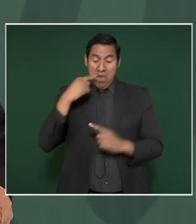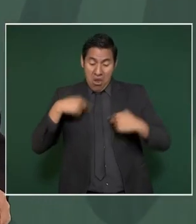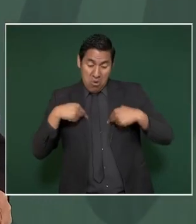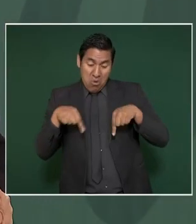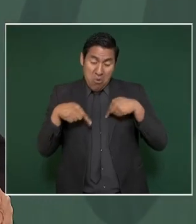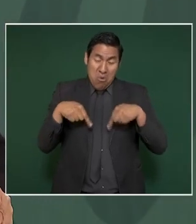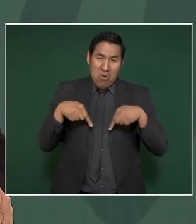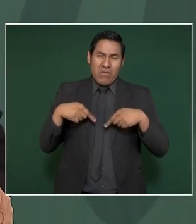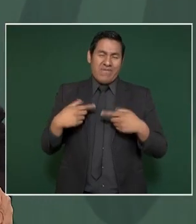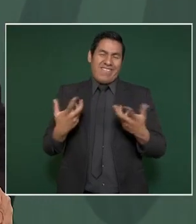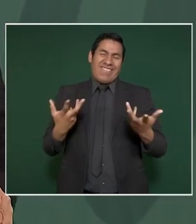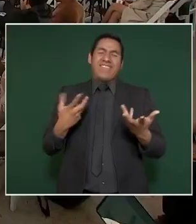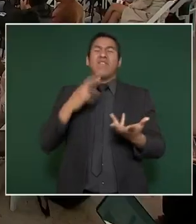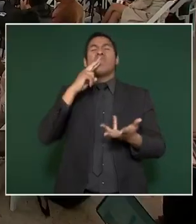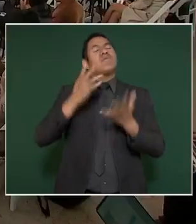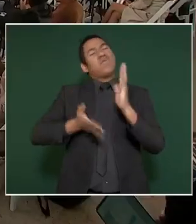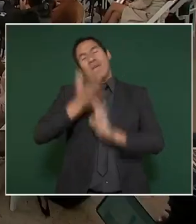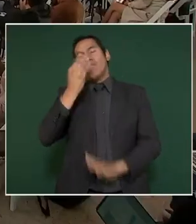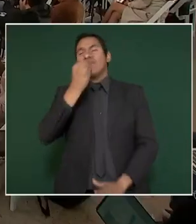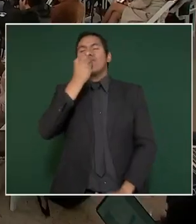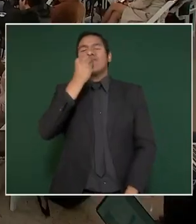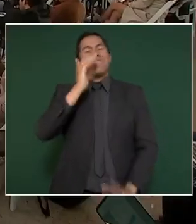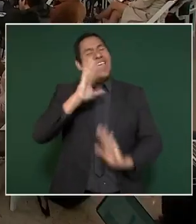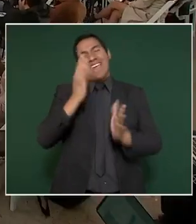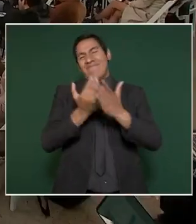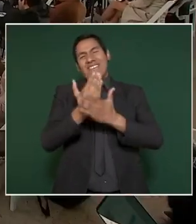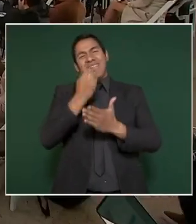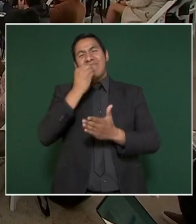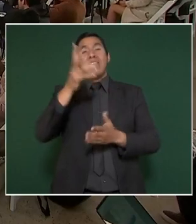bueno Vámonos a desayunar Dios